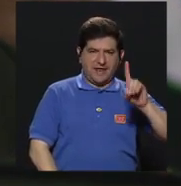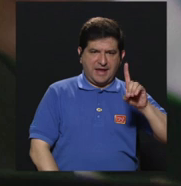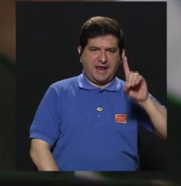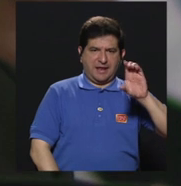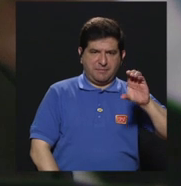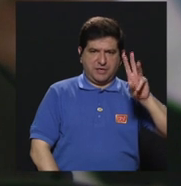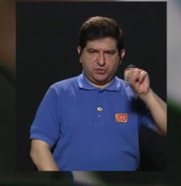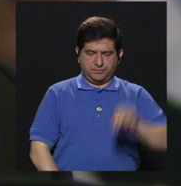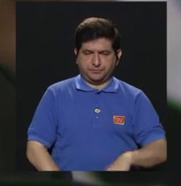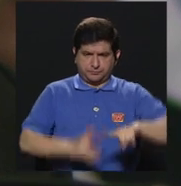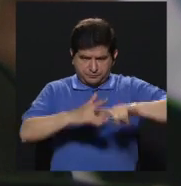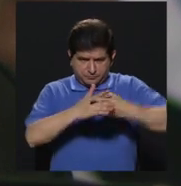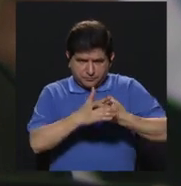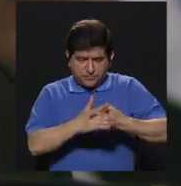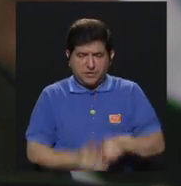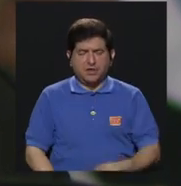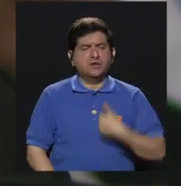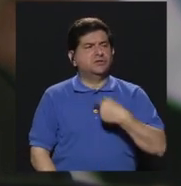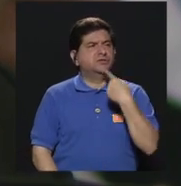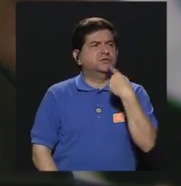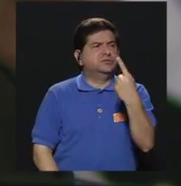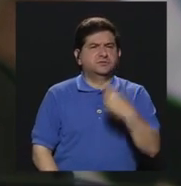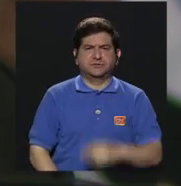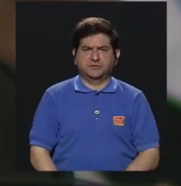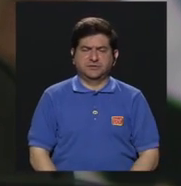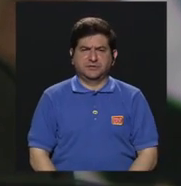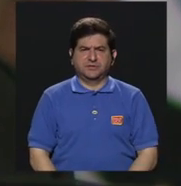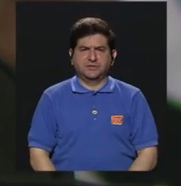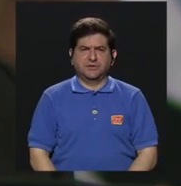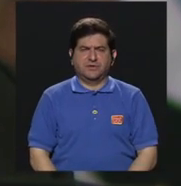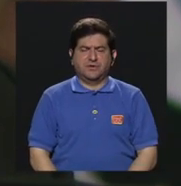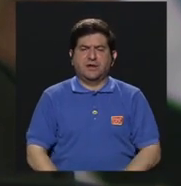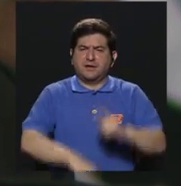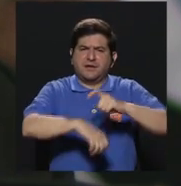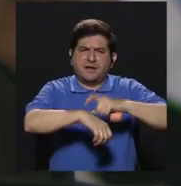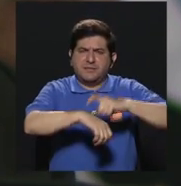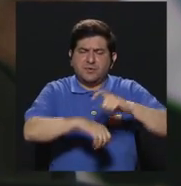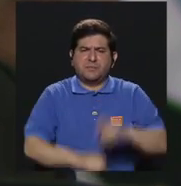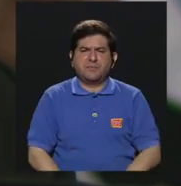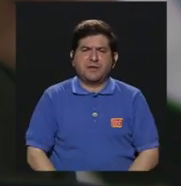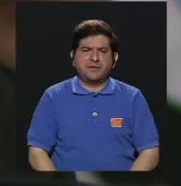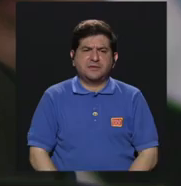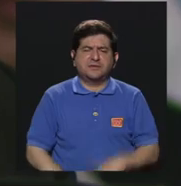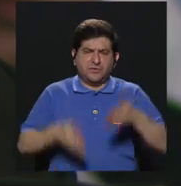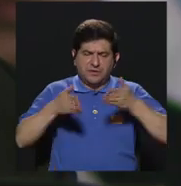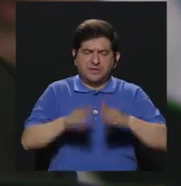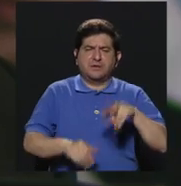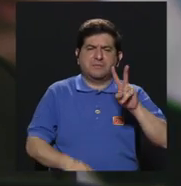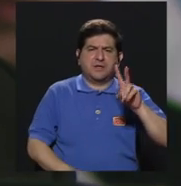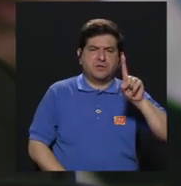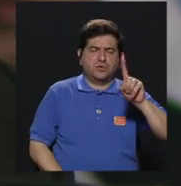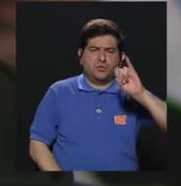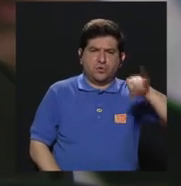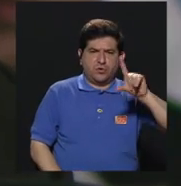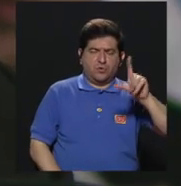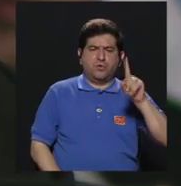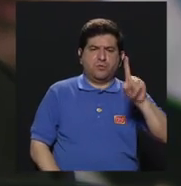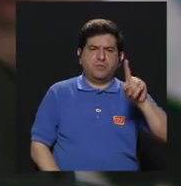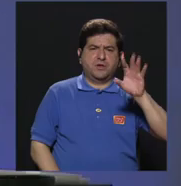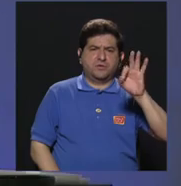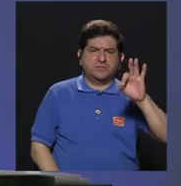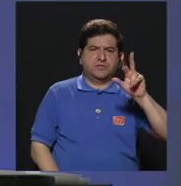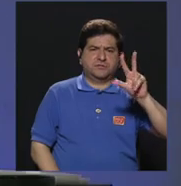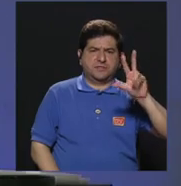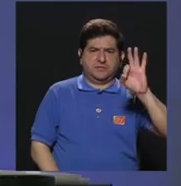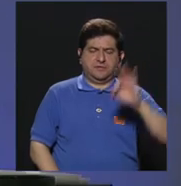Monje empezó a formarse, yo diría, desde el día que nació, el 21 de julio de